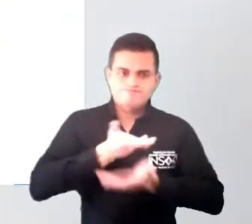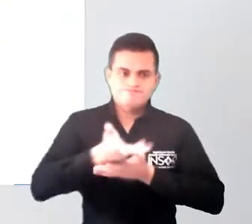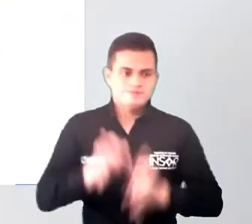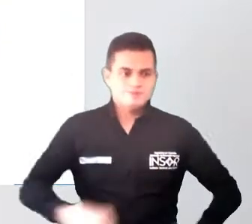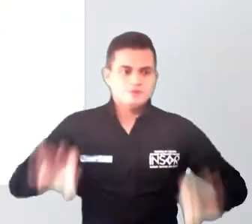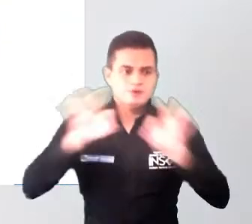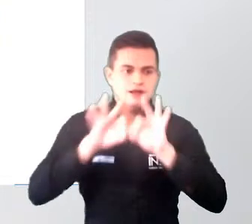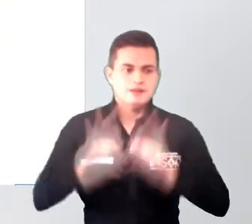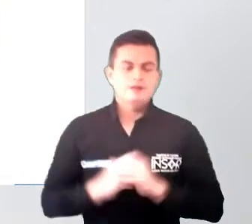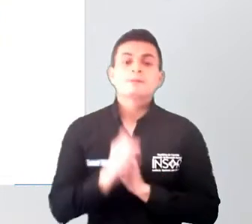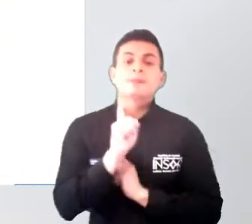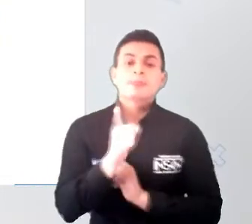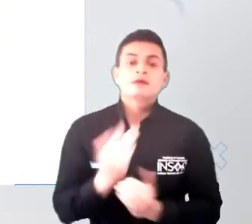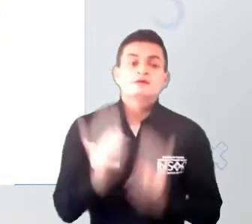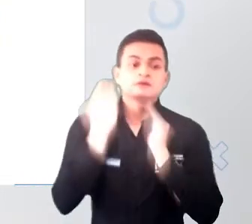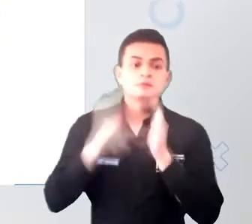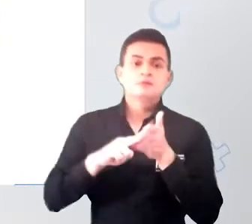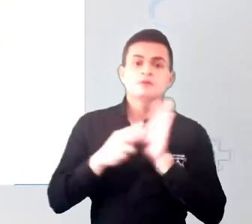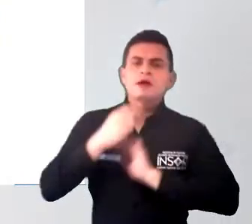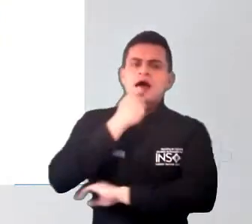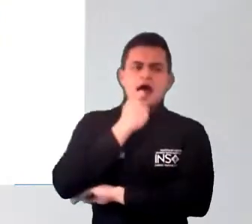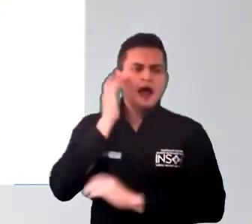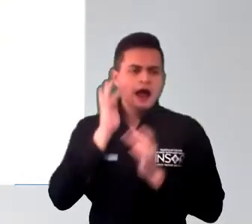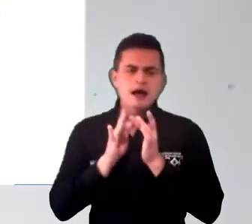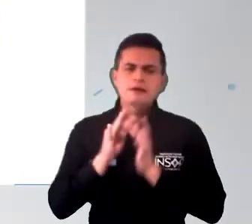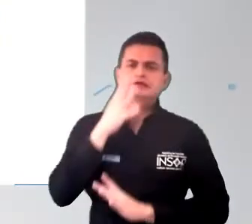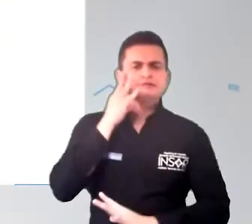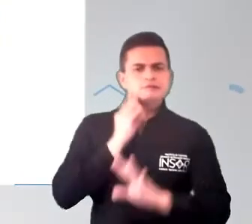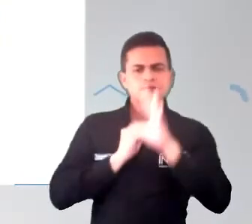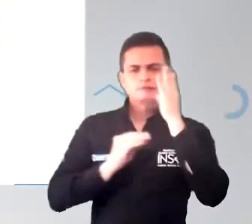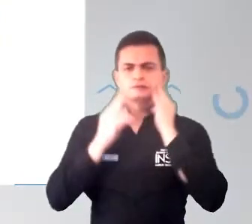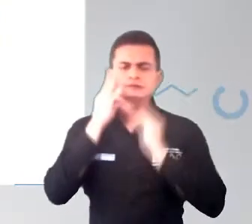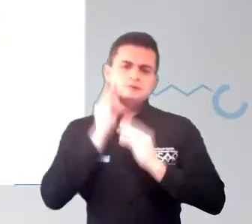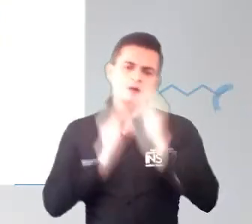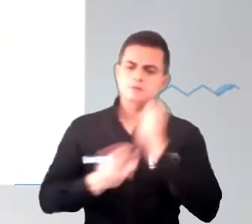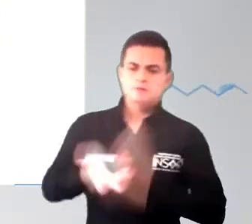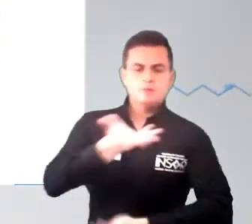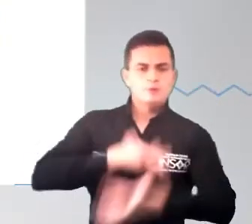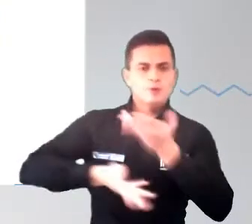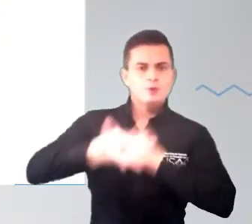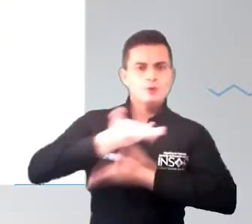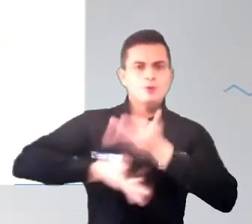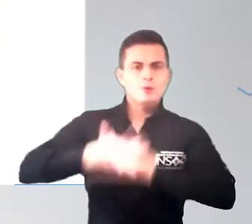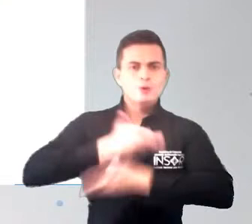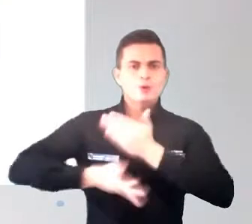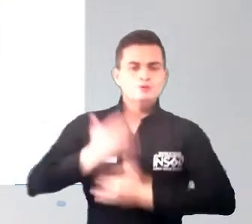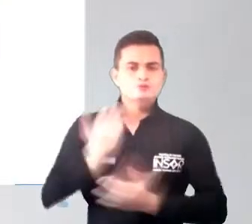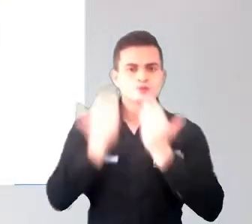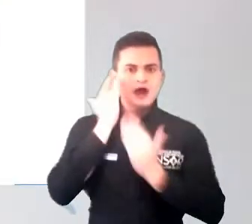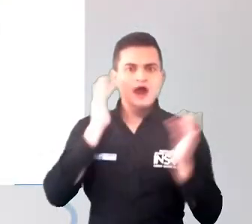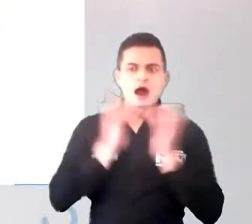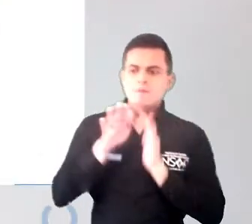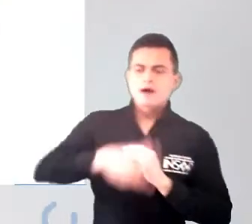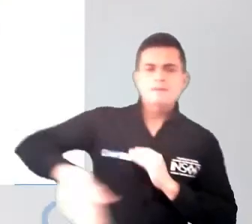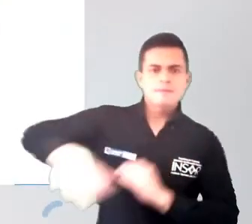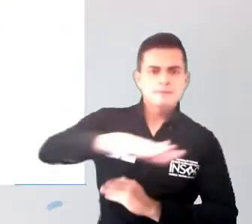podamos vivir una experiencia donde superemos lo que normalmente uno hace en los webinars. Y por